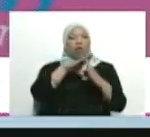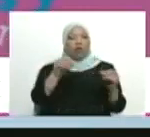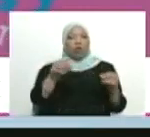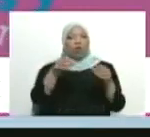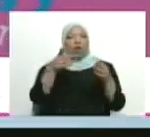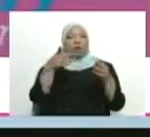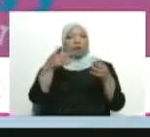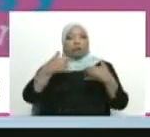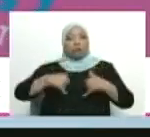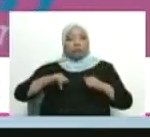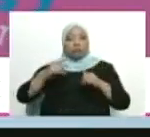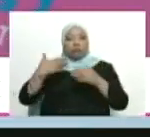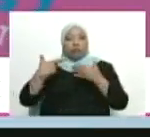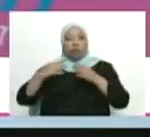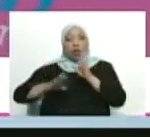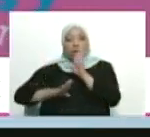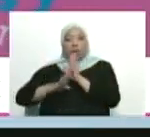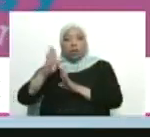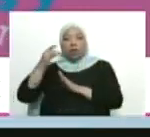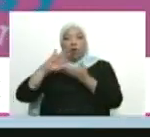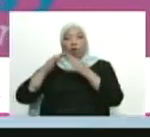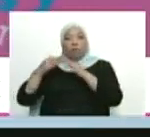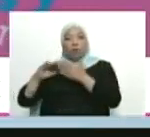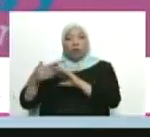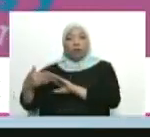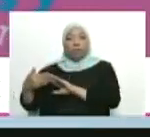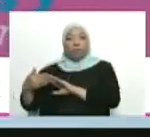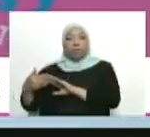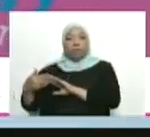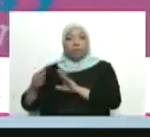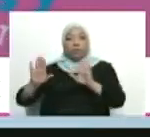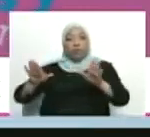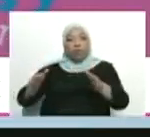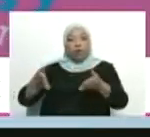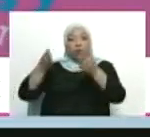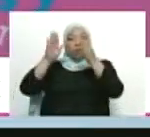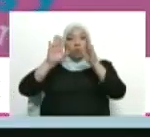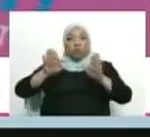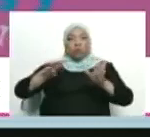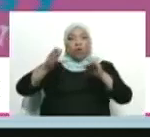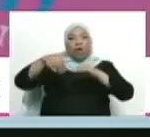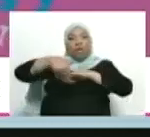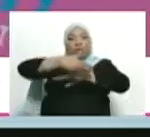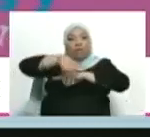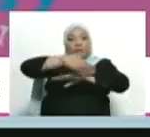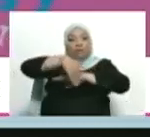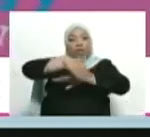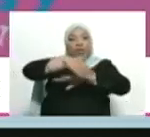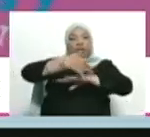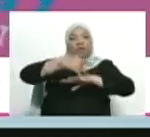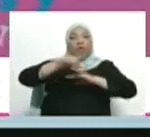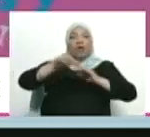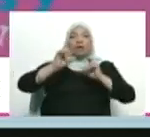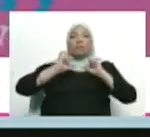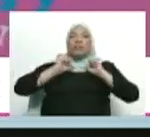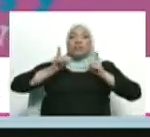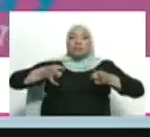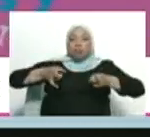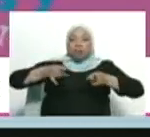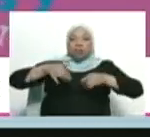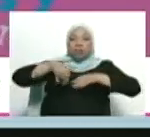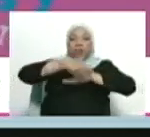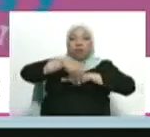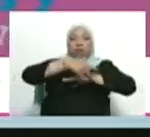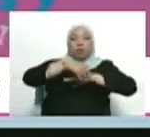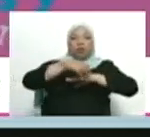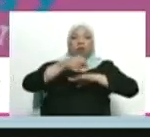me crié ahí en San Pedro, una comunidad, los edificios allí en la avenida Victoria, las Acacias, San Pedro,